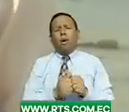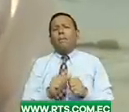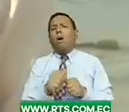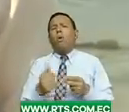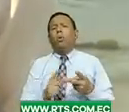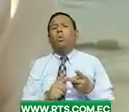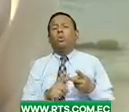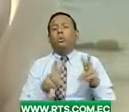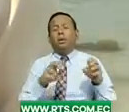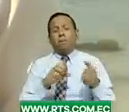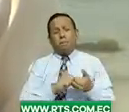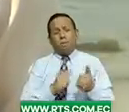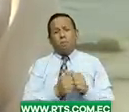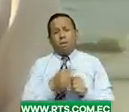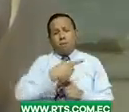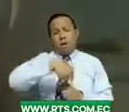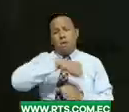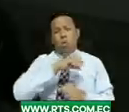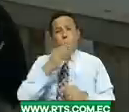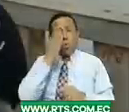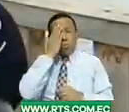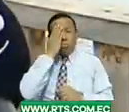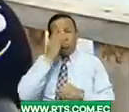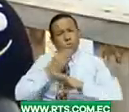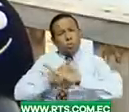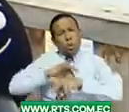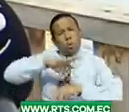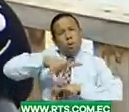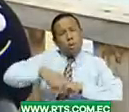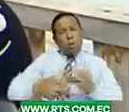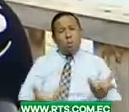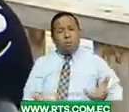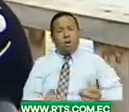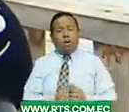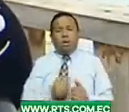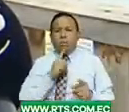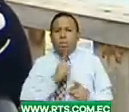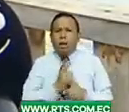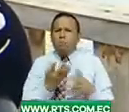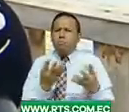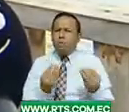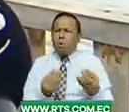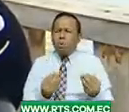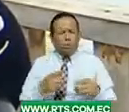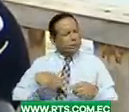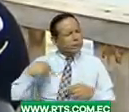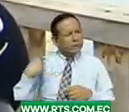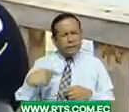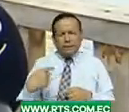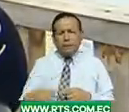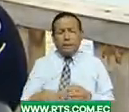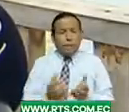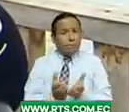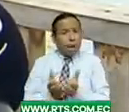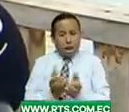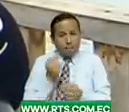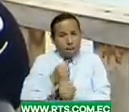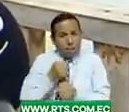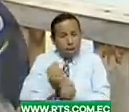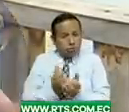que aumenta día a día, y que el pescador se siente atemorizado. Son dos cosas que van a